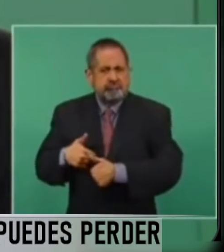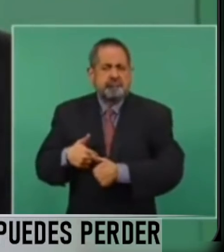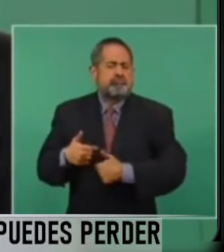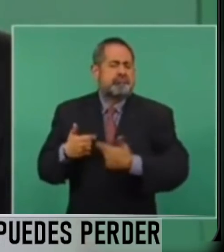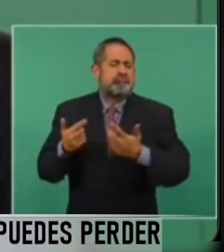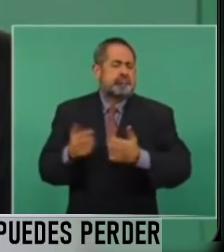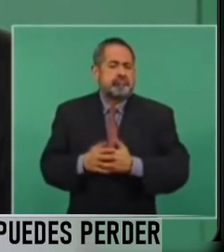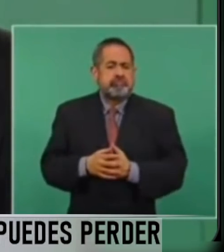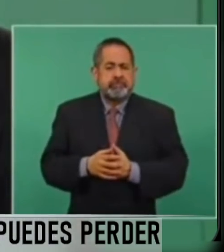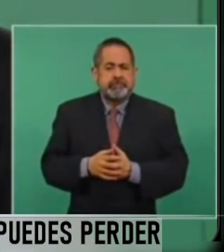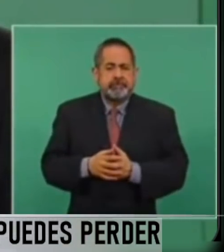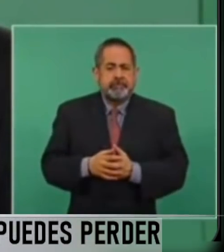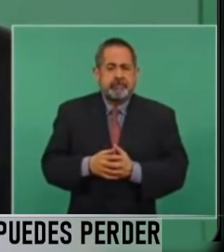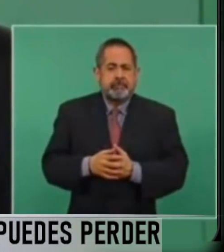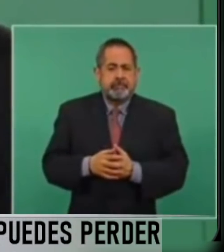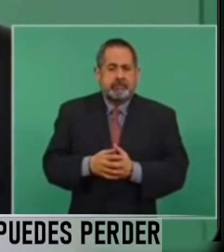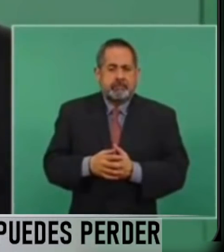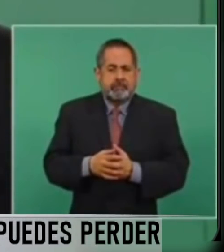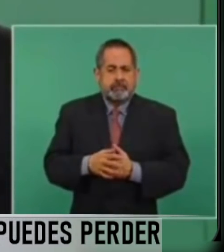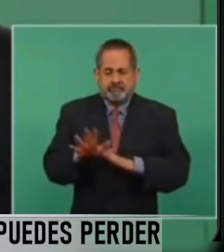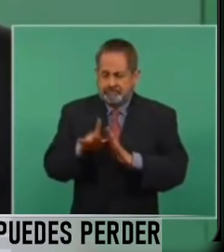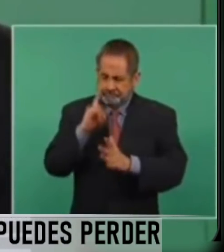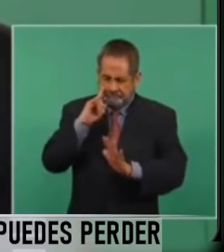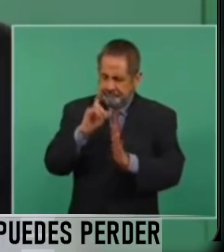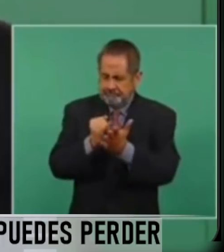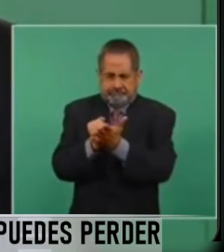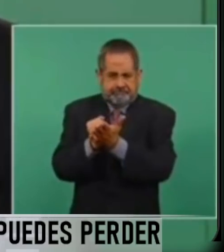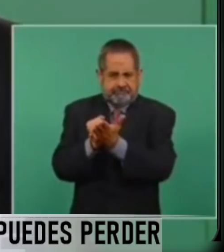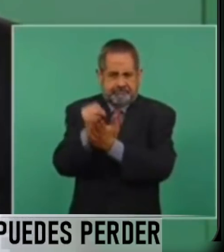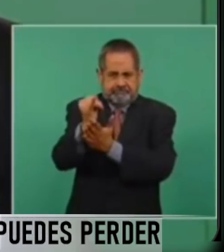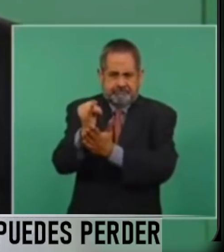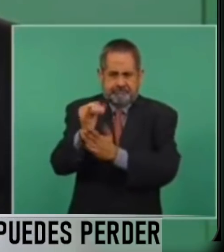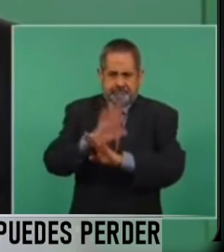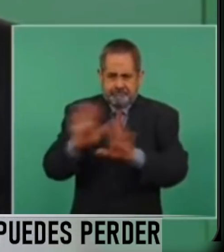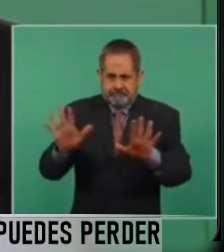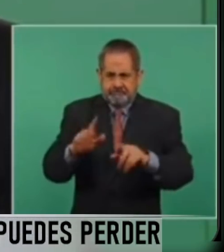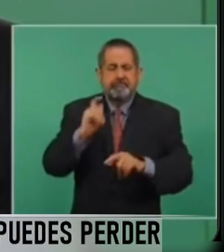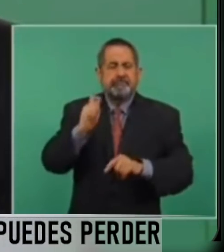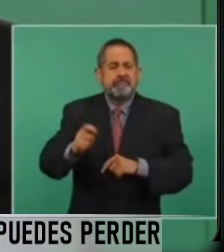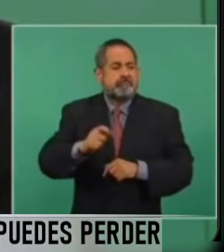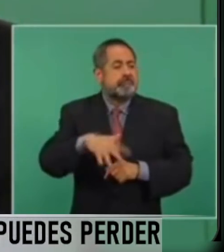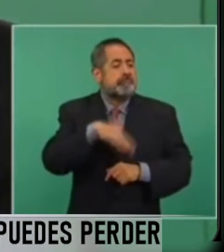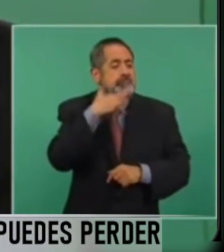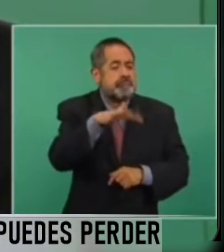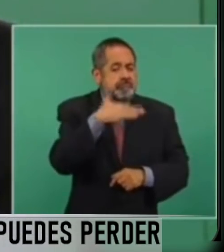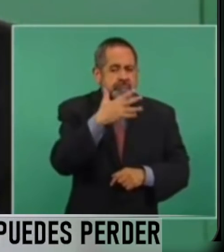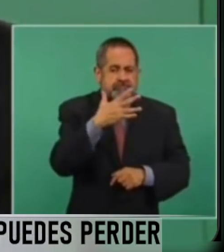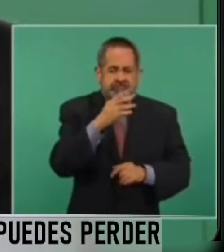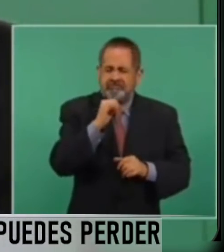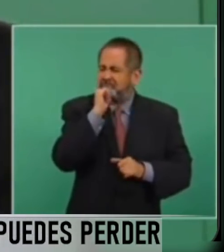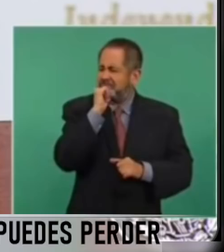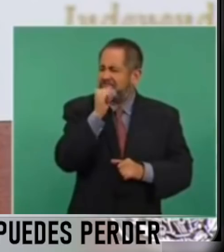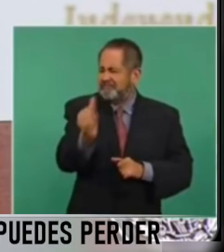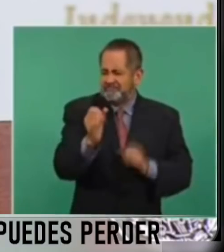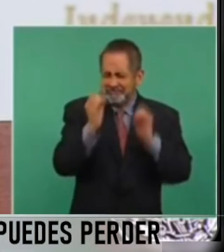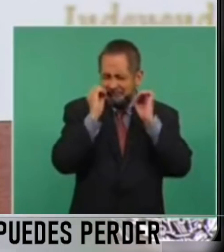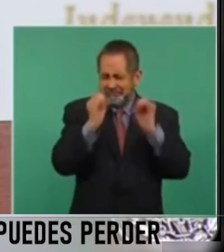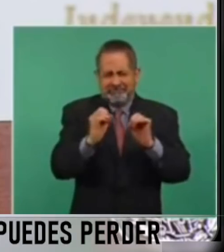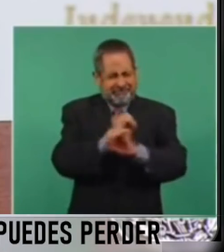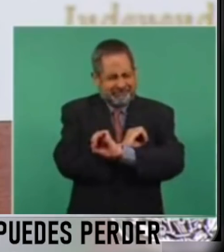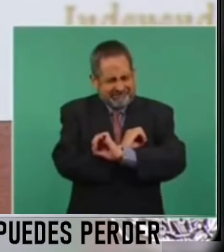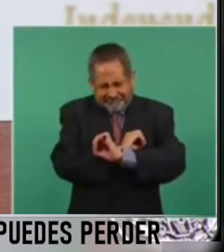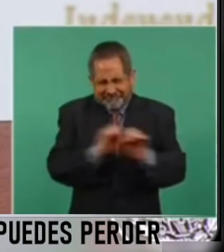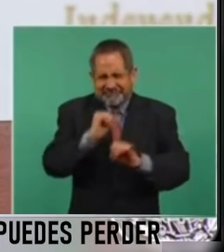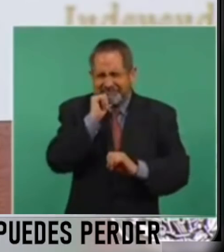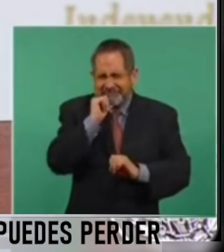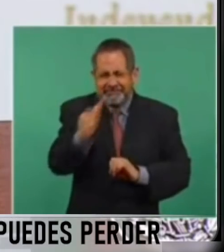está decidido cero corrupción cero impunidad